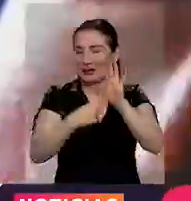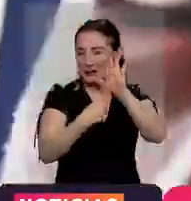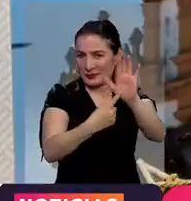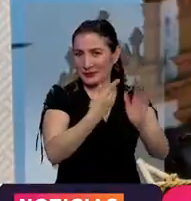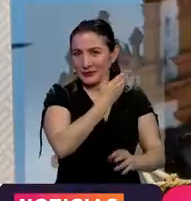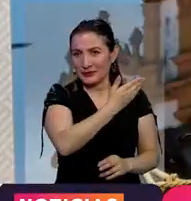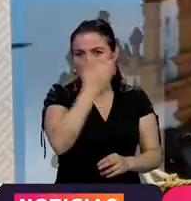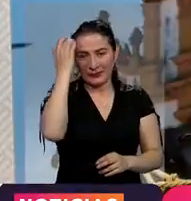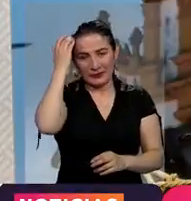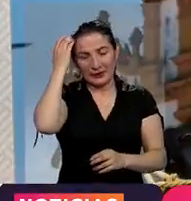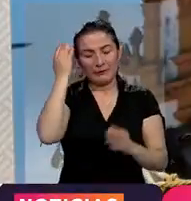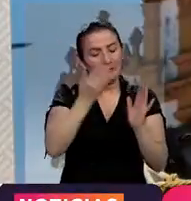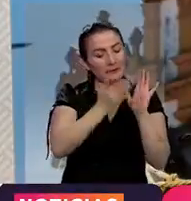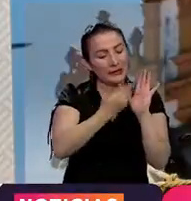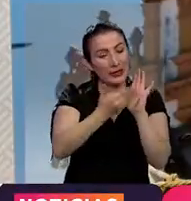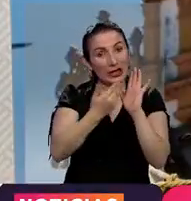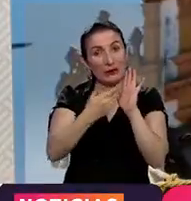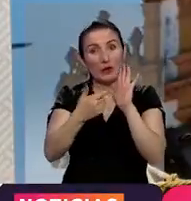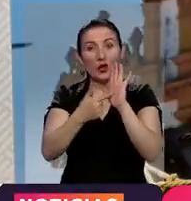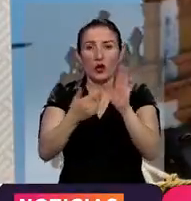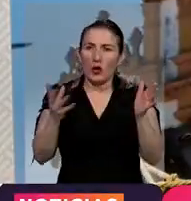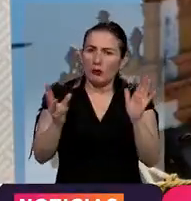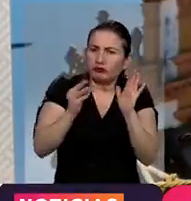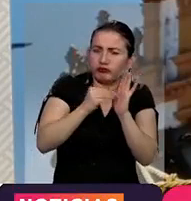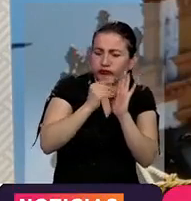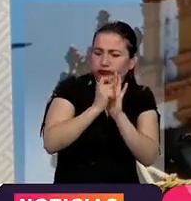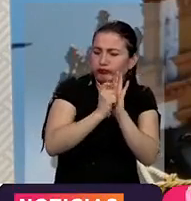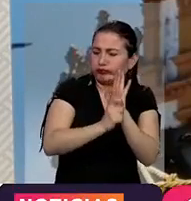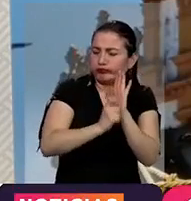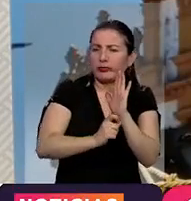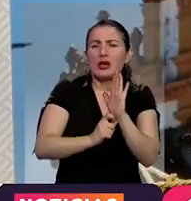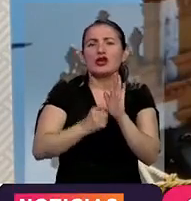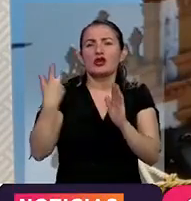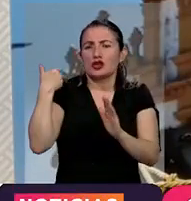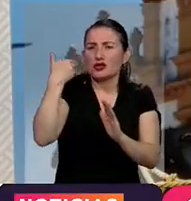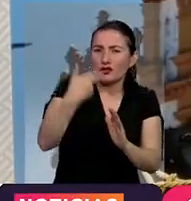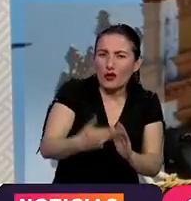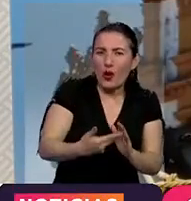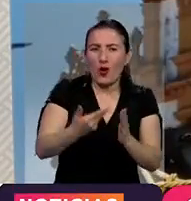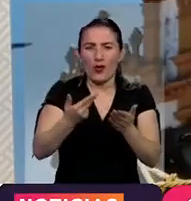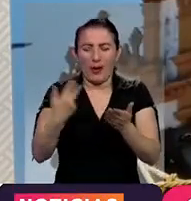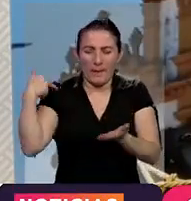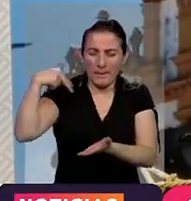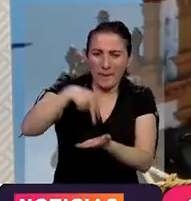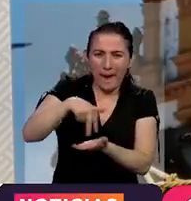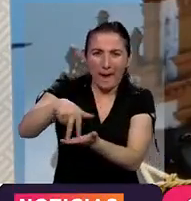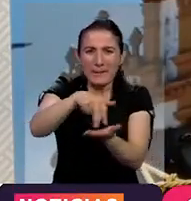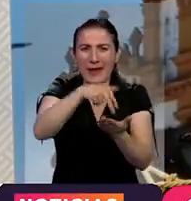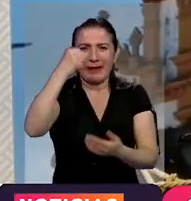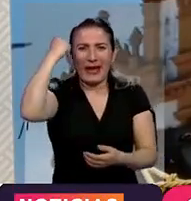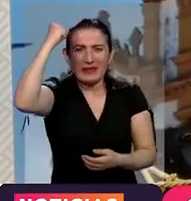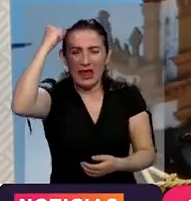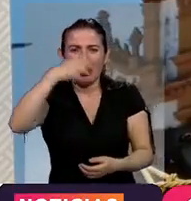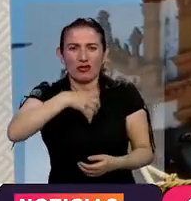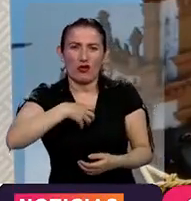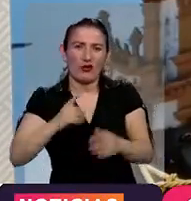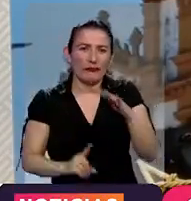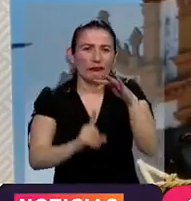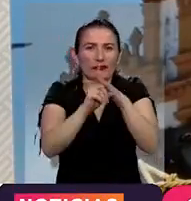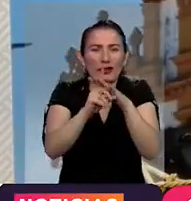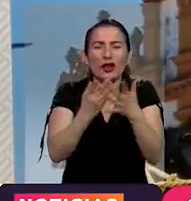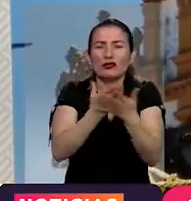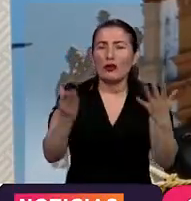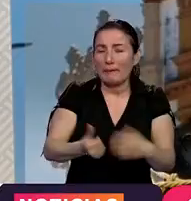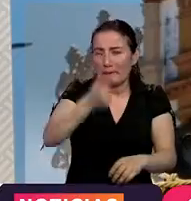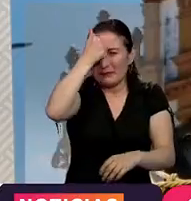2023. Este documento que compila la historia, la reseña, los protagonistas, los ganadores, los fundadores y